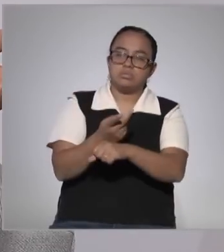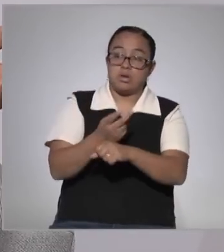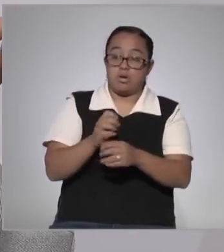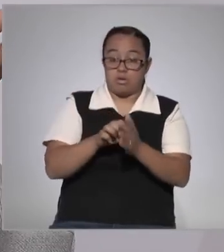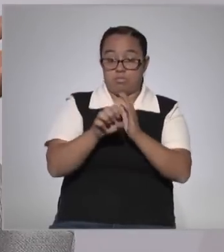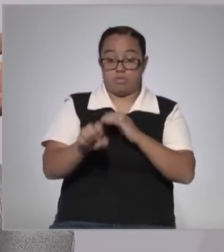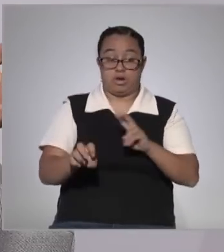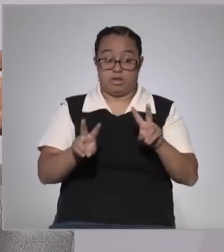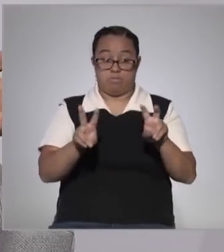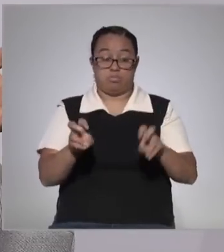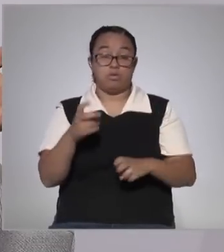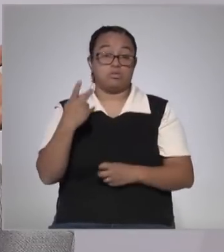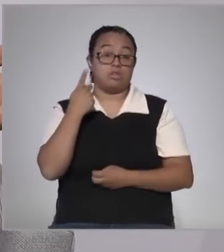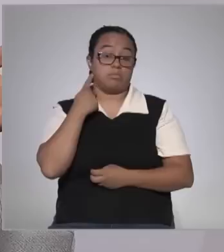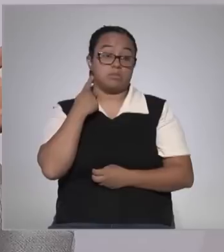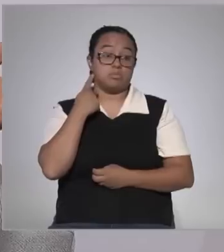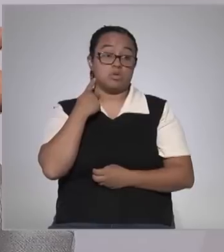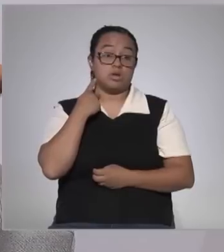que no seamos una carga,